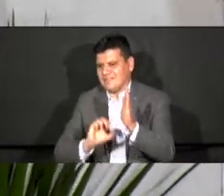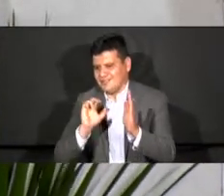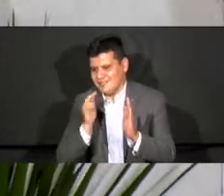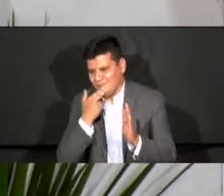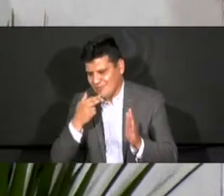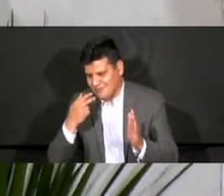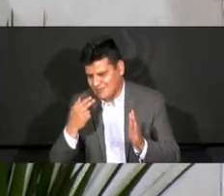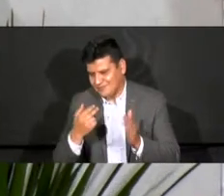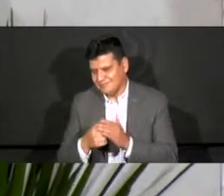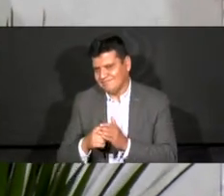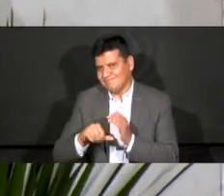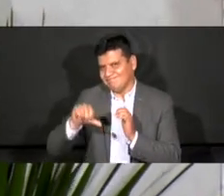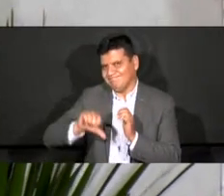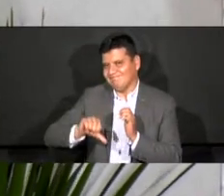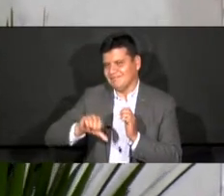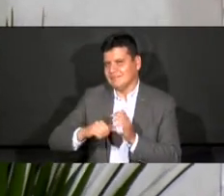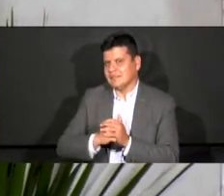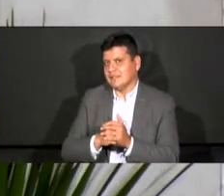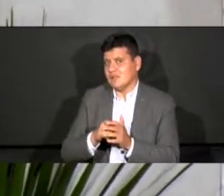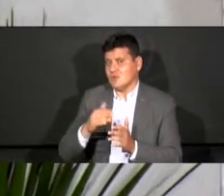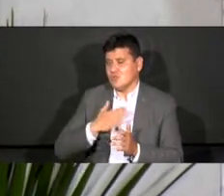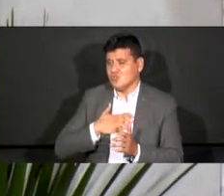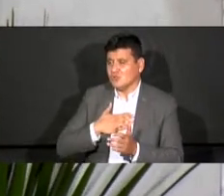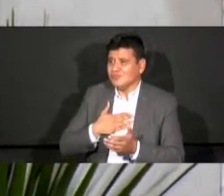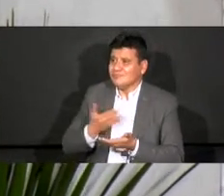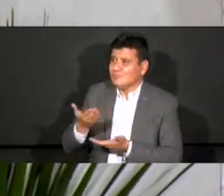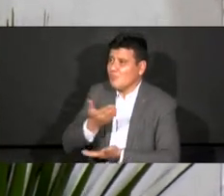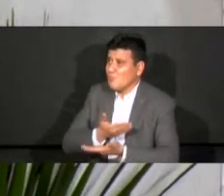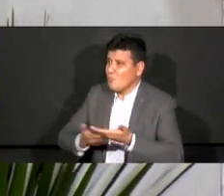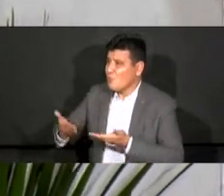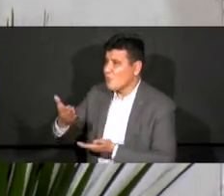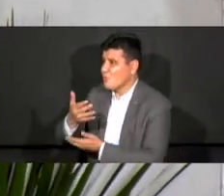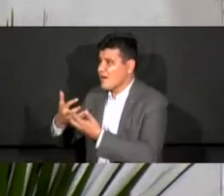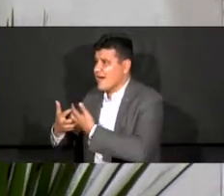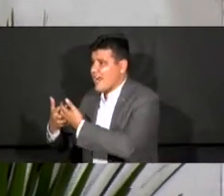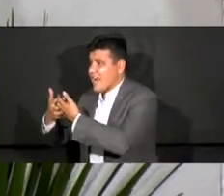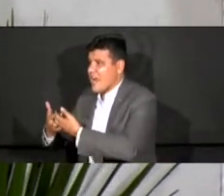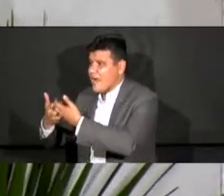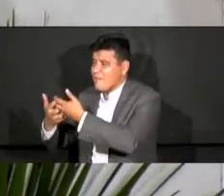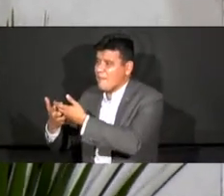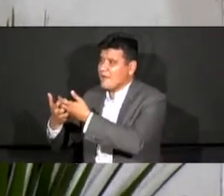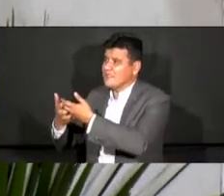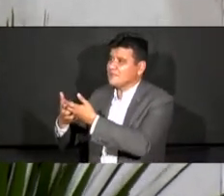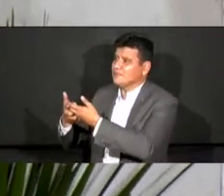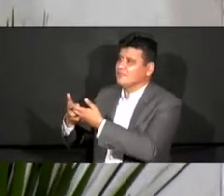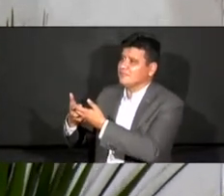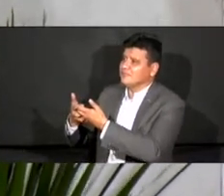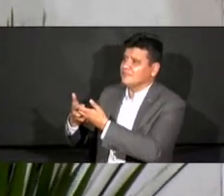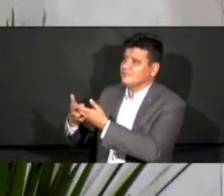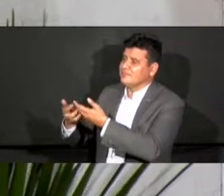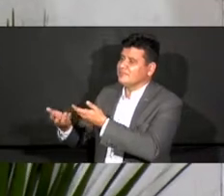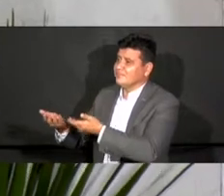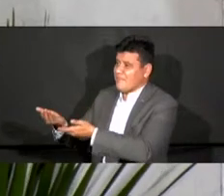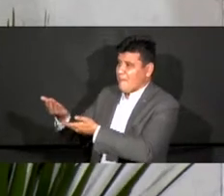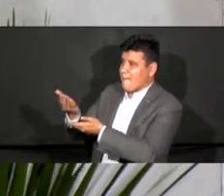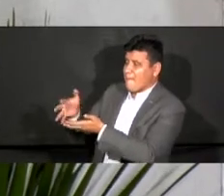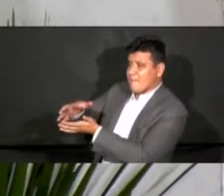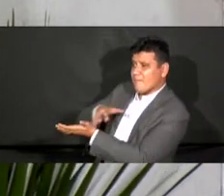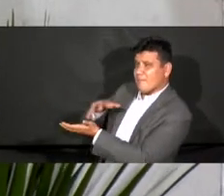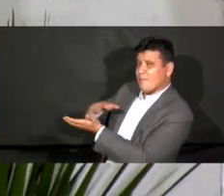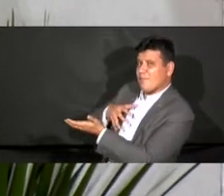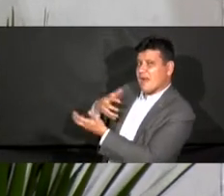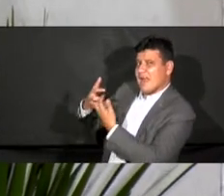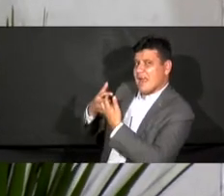la inversión pública y la inversión privada. Sexto, trabajaremos de cerca con